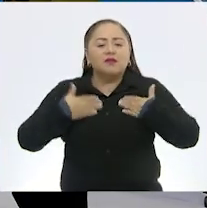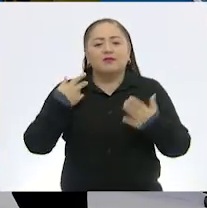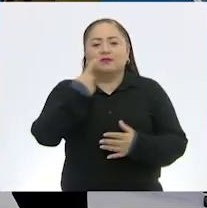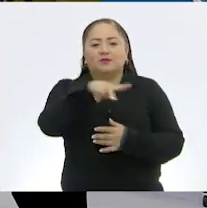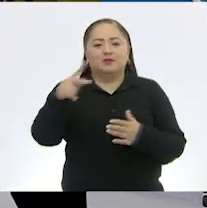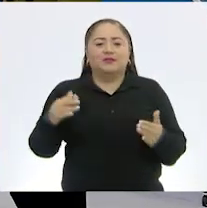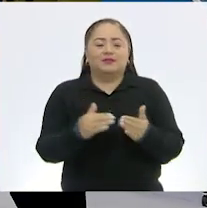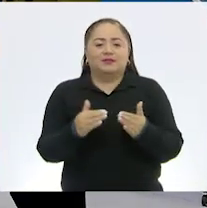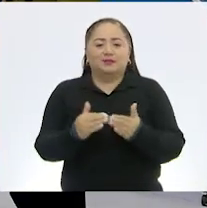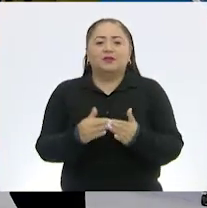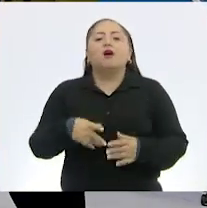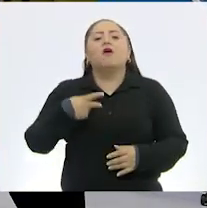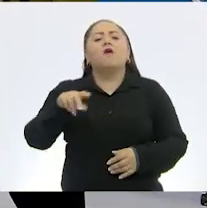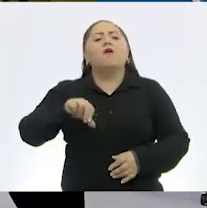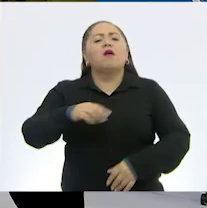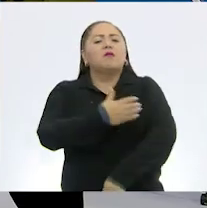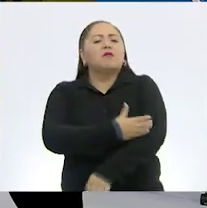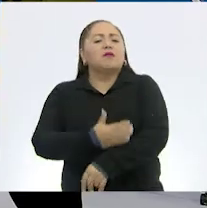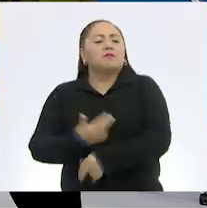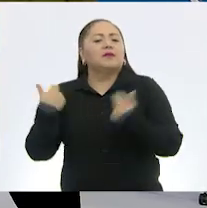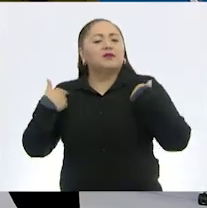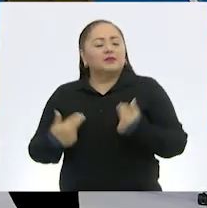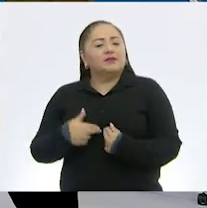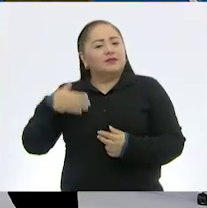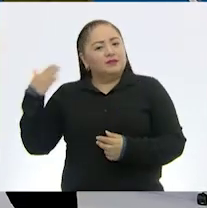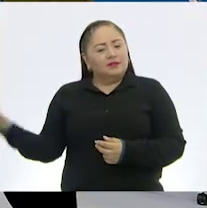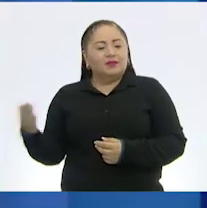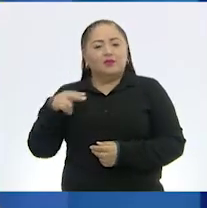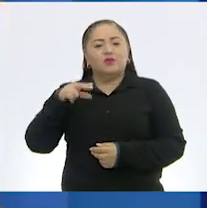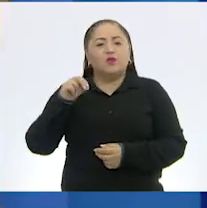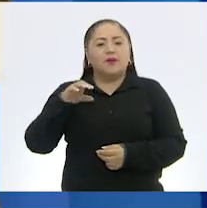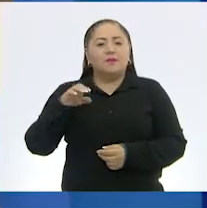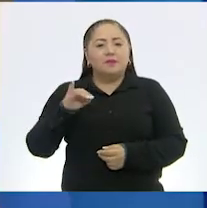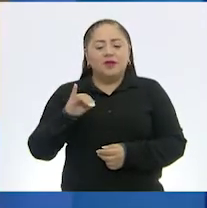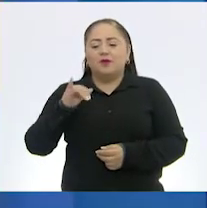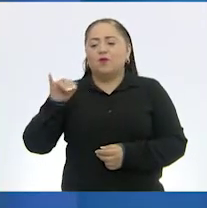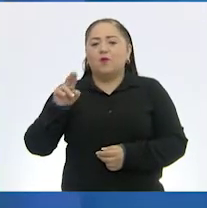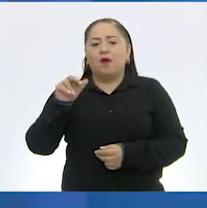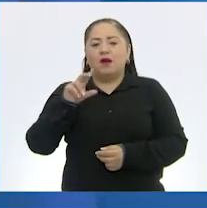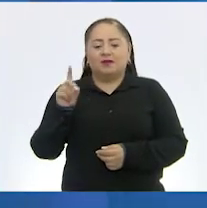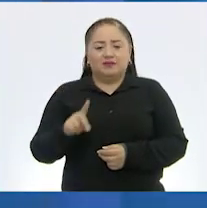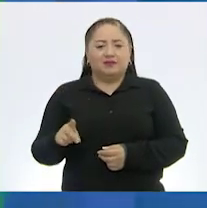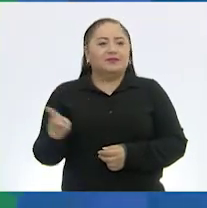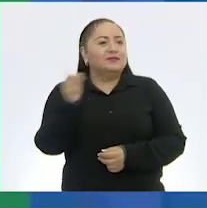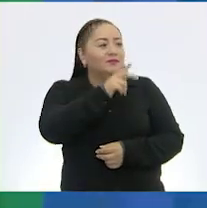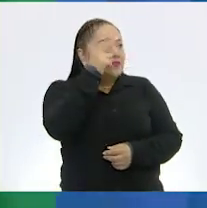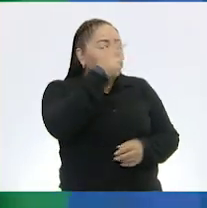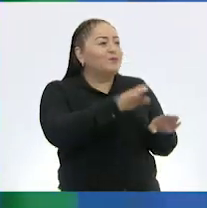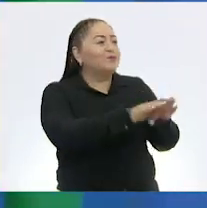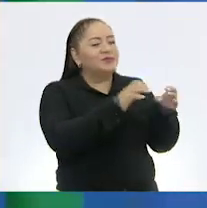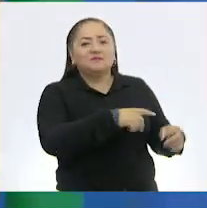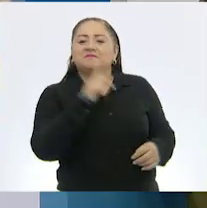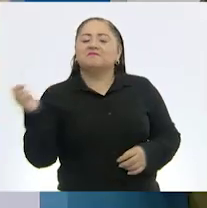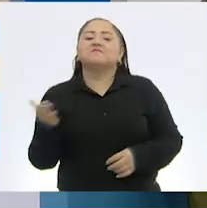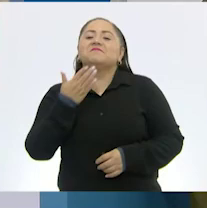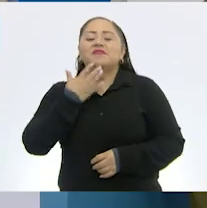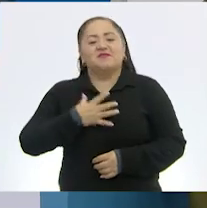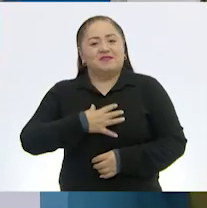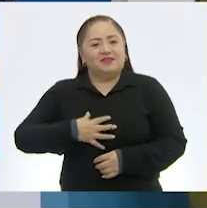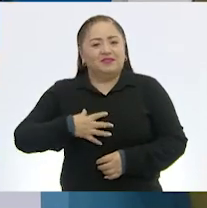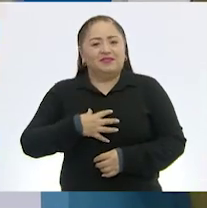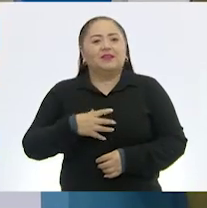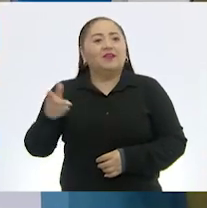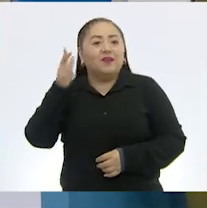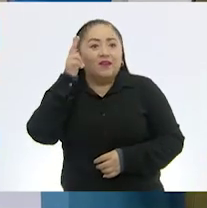nuestros hogares. Hoy nos acompaña la maestra Noemí Juárez. Maestra, bienvenida. Hola, Juan Carlos, ¿cómo estás? Muy bien, maestra, muy contento.